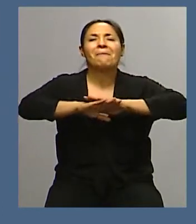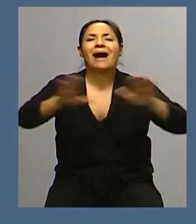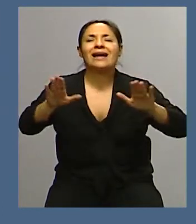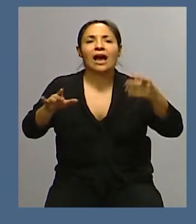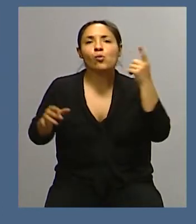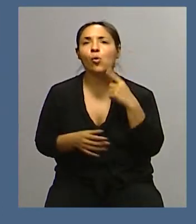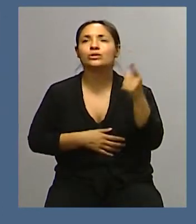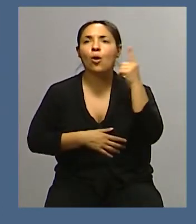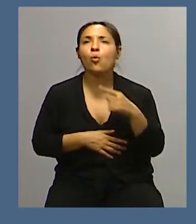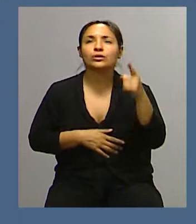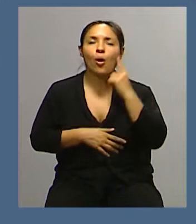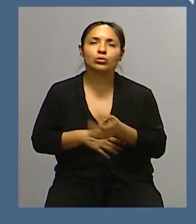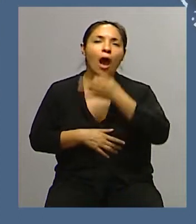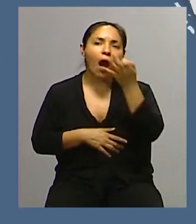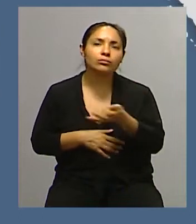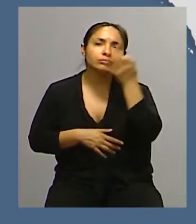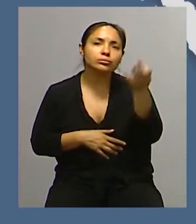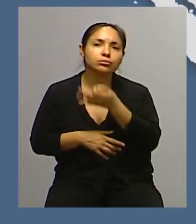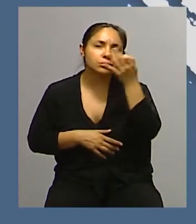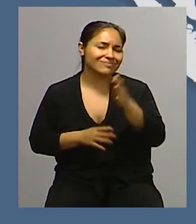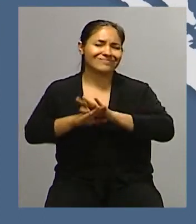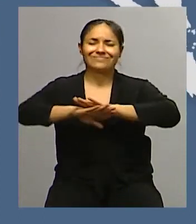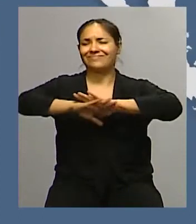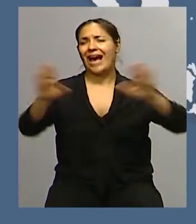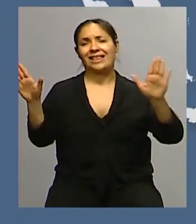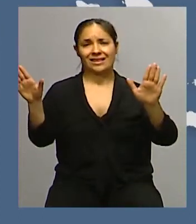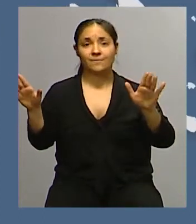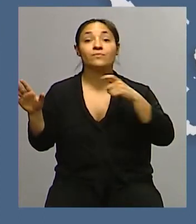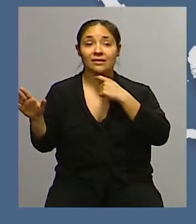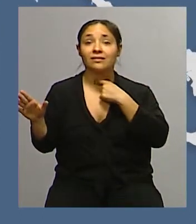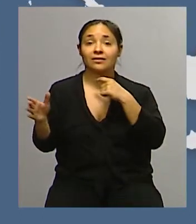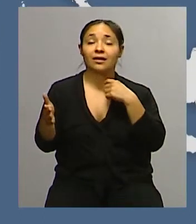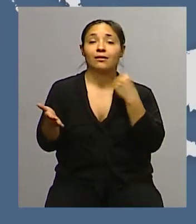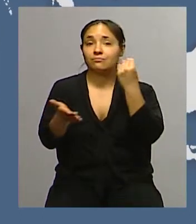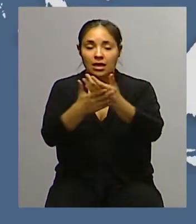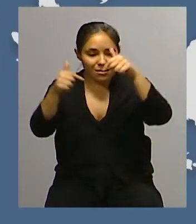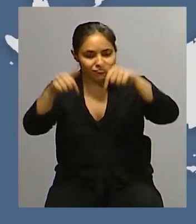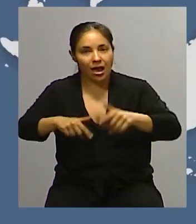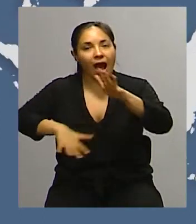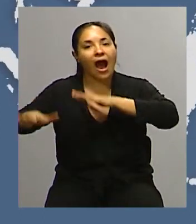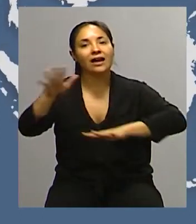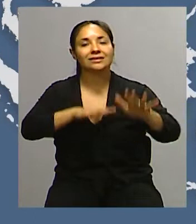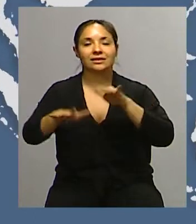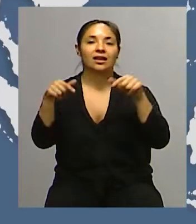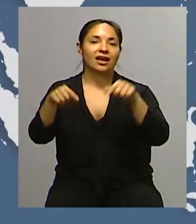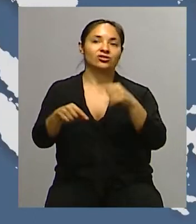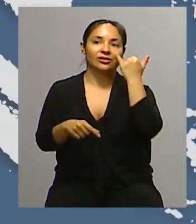escuchar tanto bla, bla, bla, que quedó como ese mensaje, sino que realmente es hora de actuar. Y de alguna manera eso ya está previsto